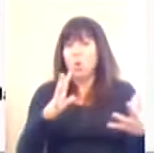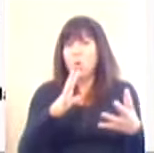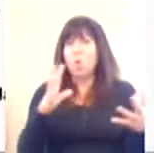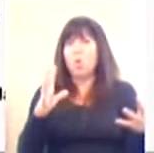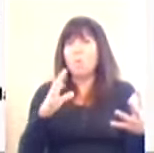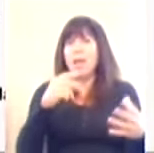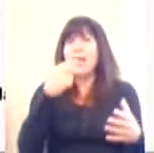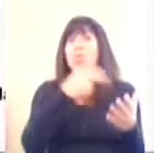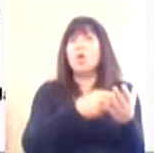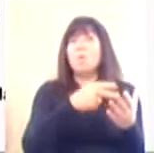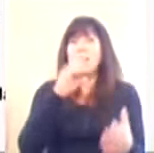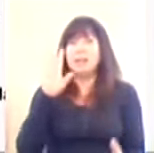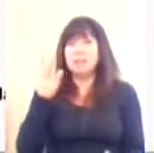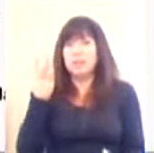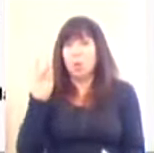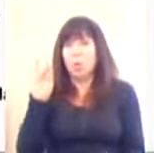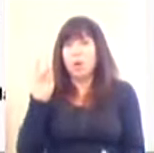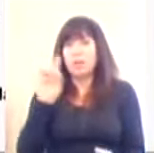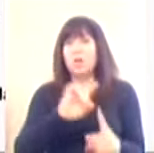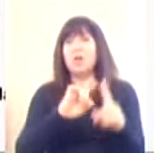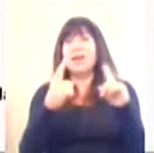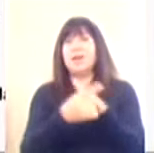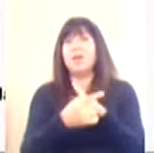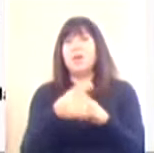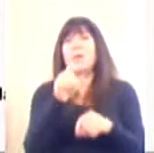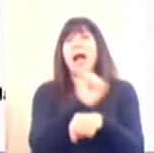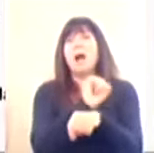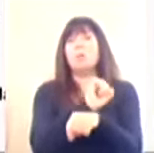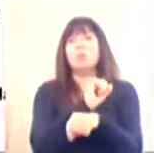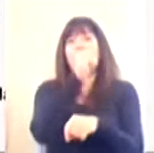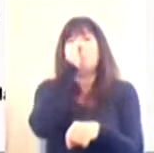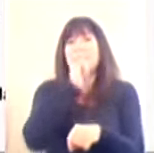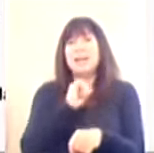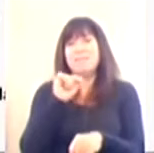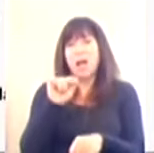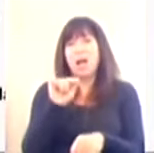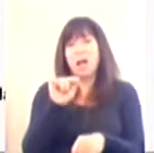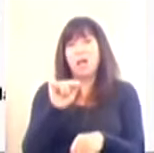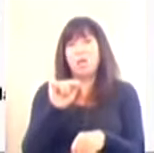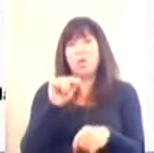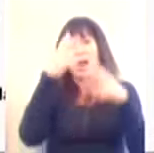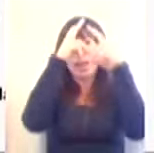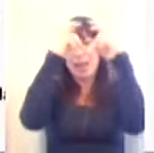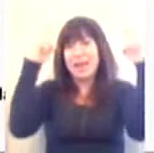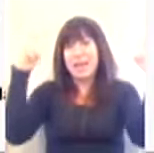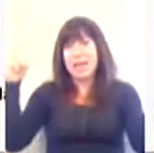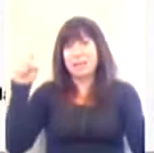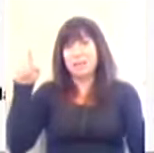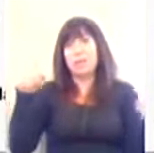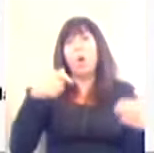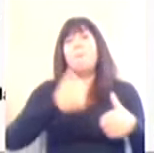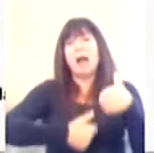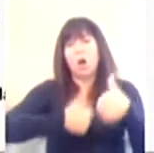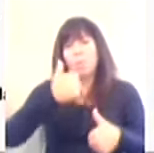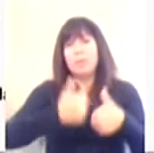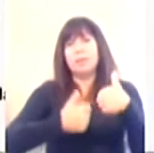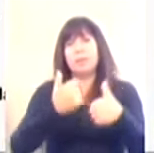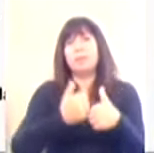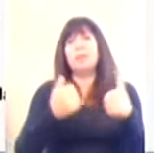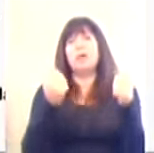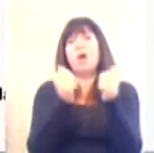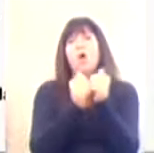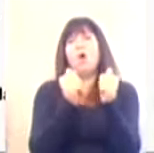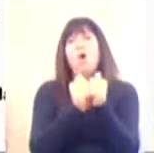al 2050, la reconversión de vehículos privados, en la medida además que estos costos tecnológicos empiecen a ser más competitivos con los vehículos de combustión